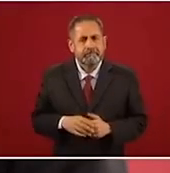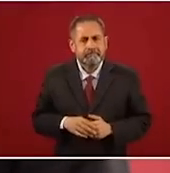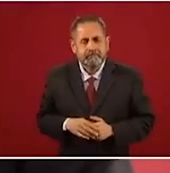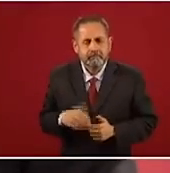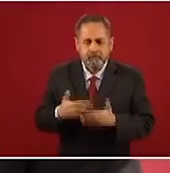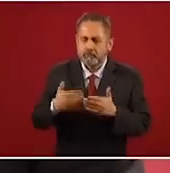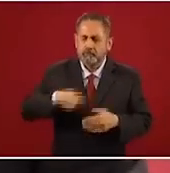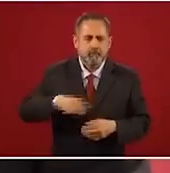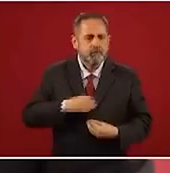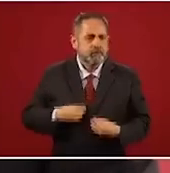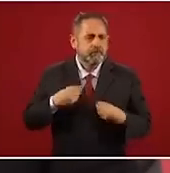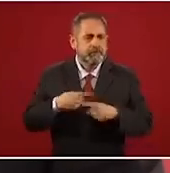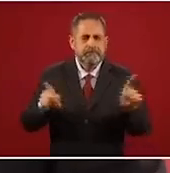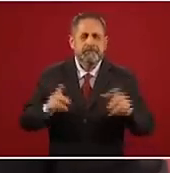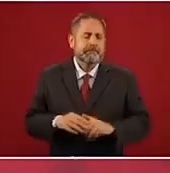viviendo,